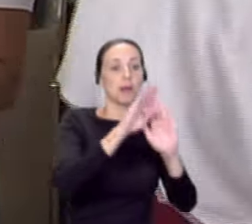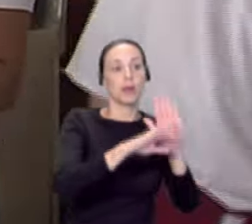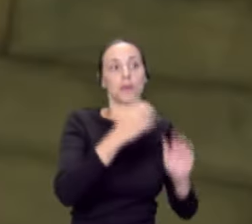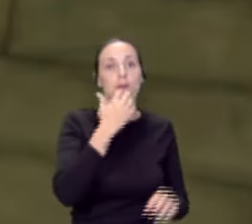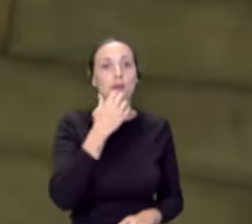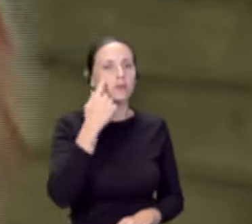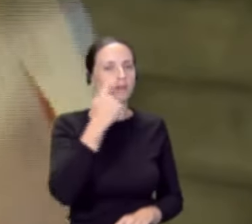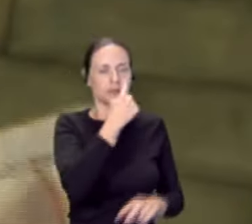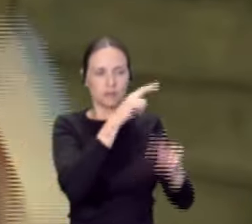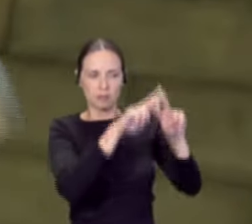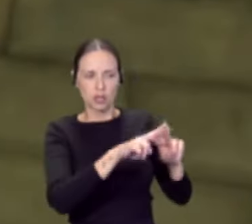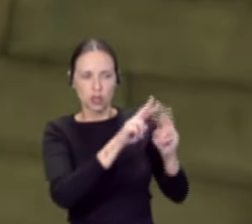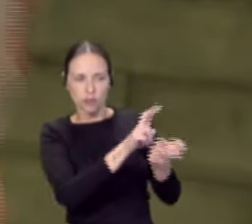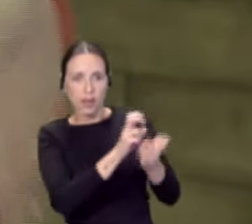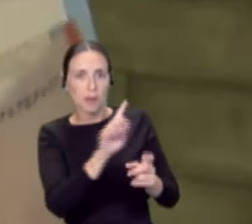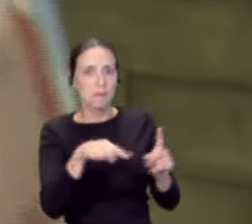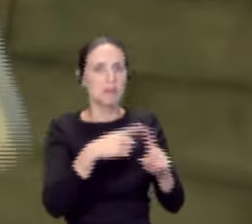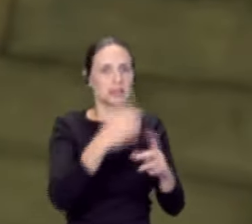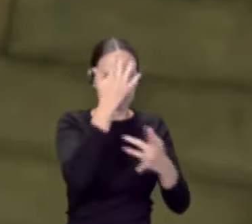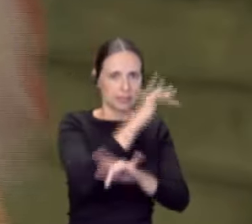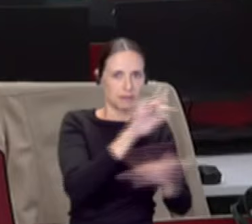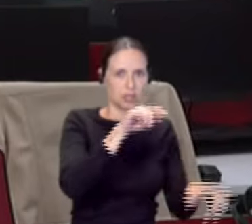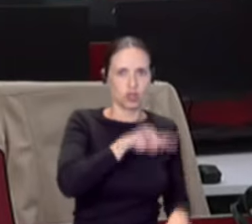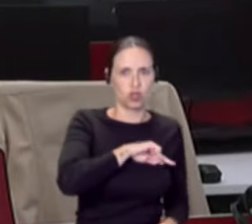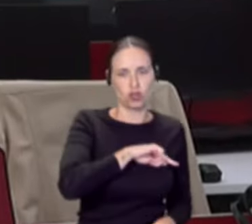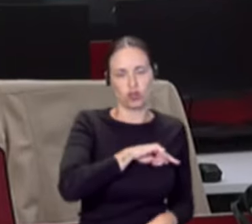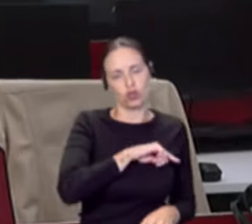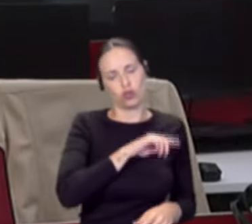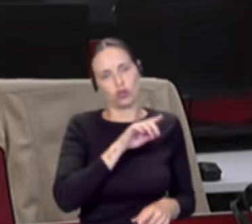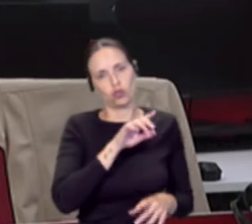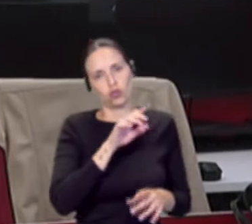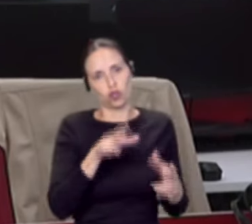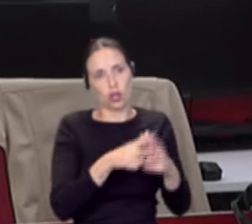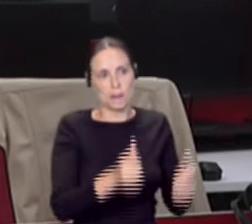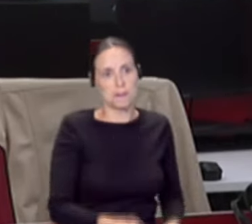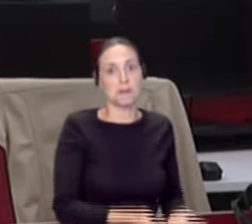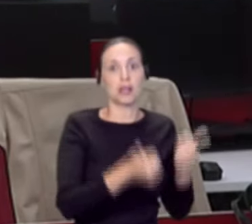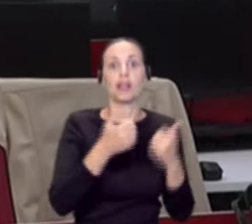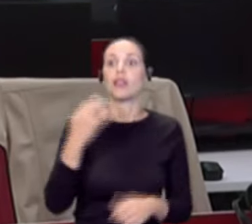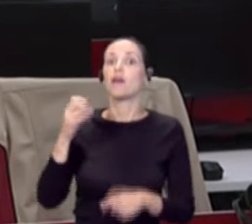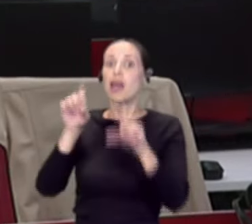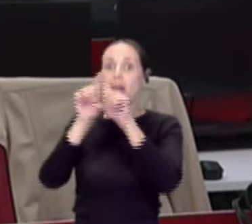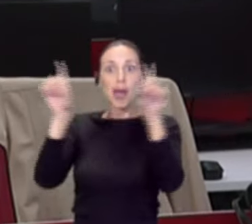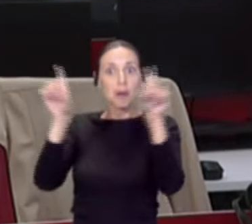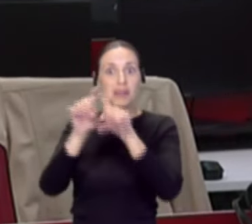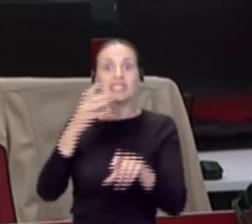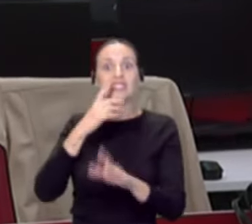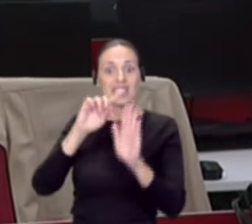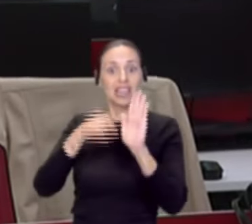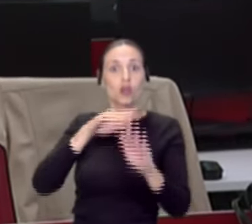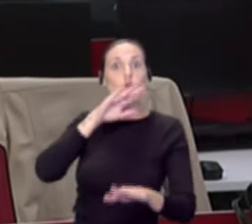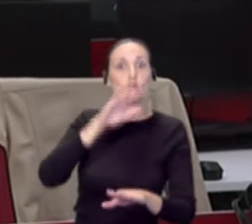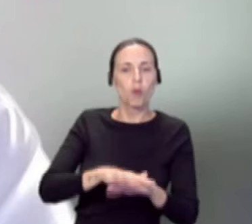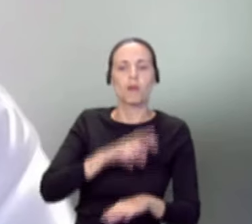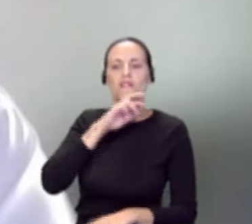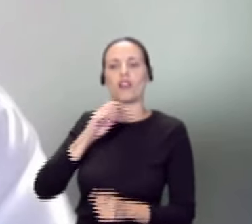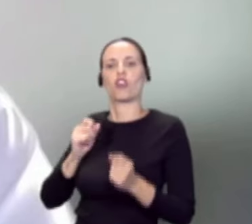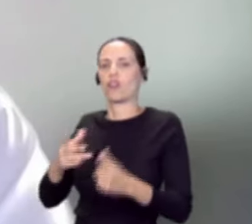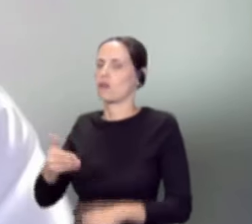inspecciones fiscales y una mayor sensibilización social. Hay que poner en valor a las empresas que están legalmente establecidas. Yo creo que eso es